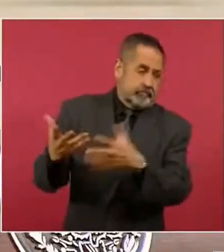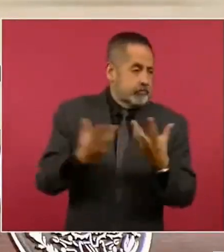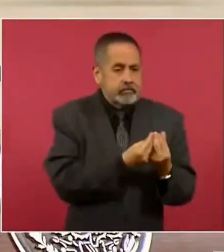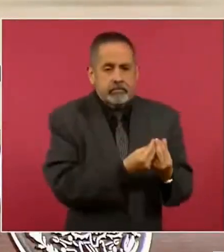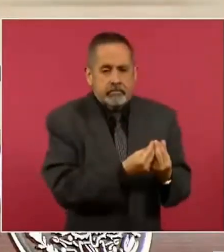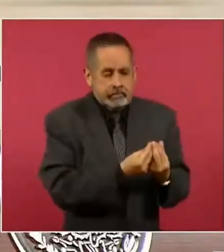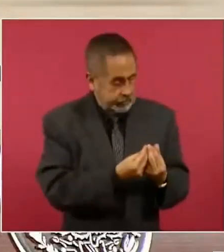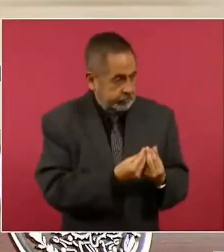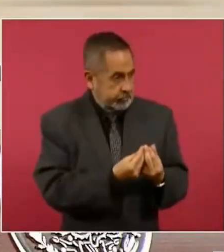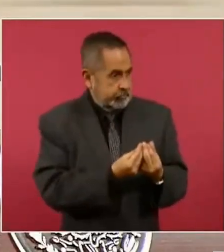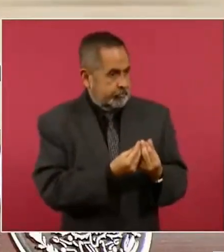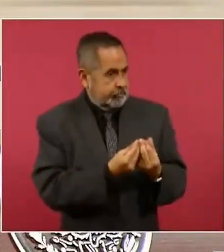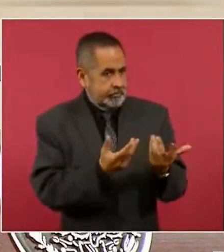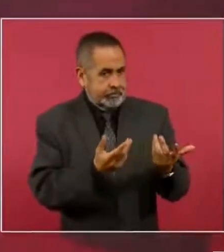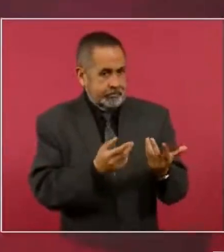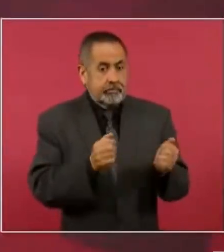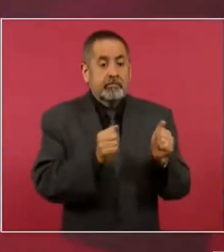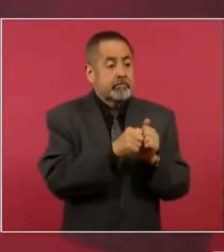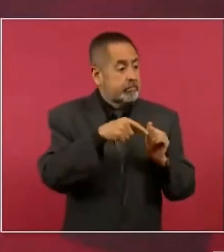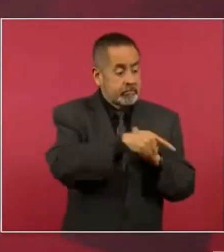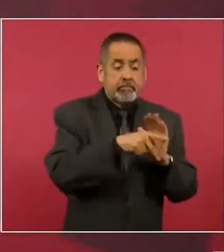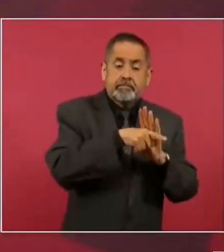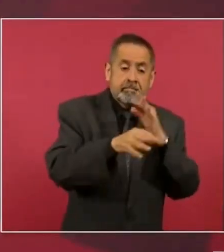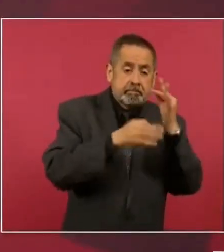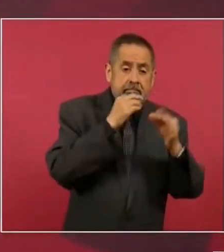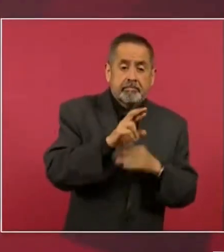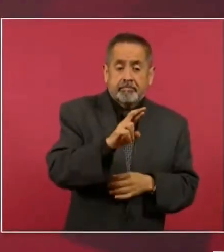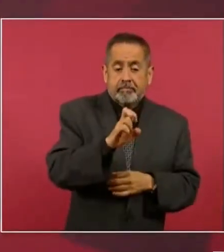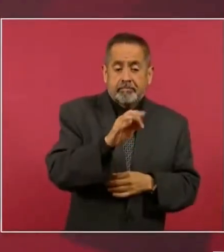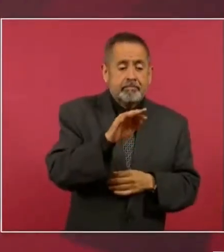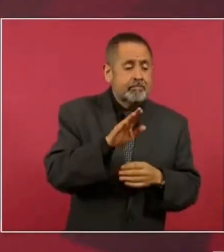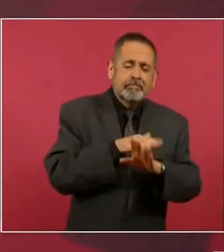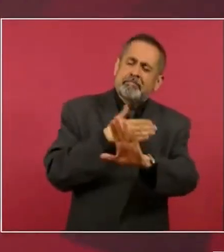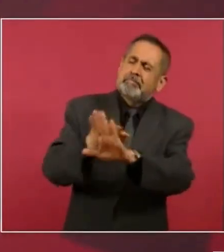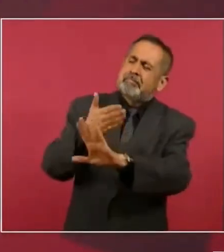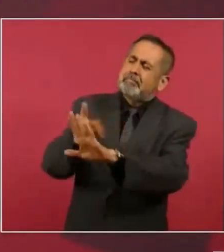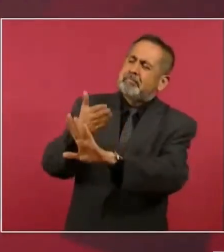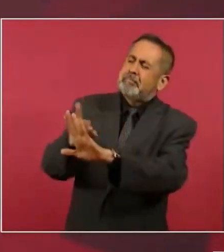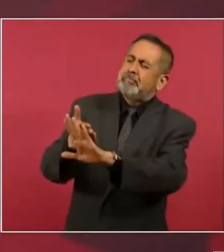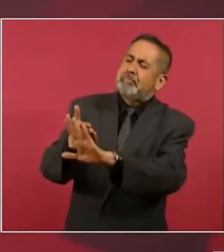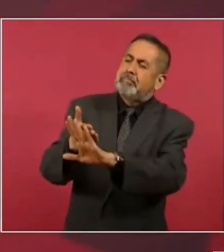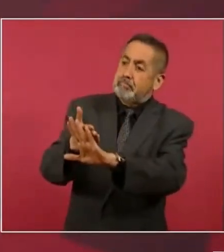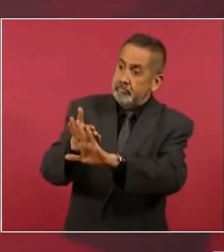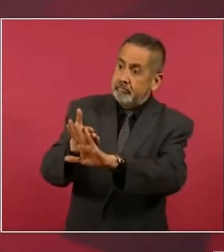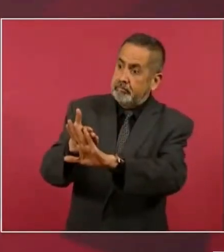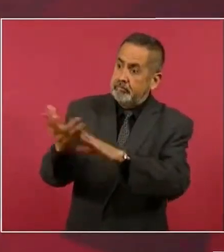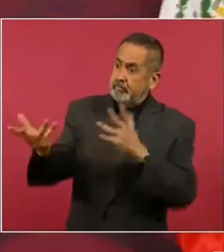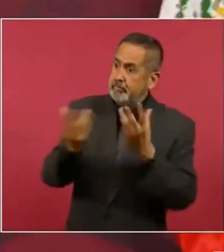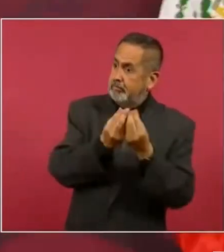acompañada la campaña por Reforma, y ahora veo a Moreira